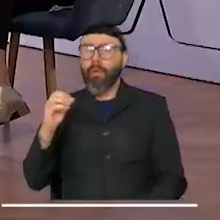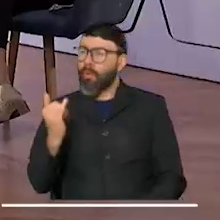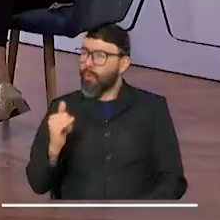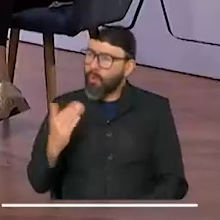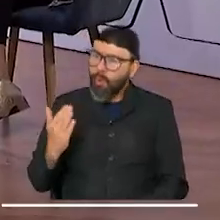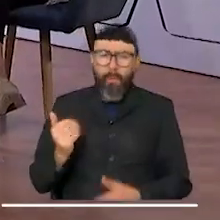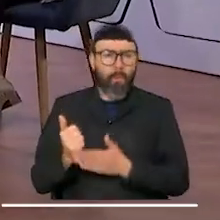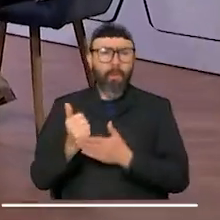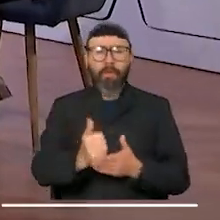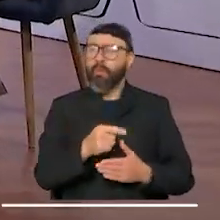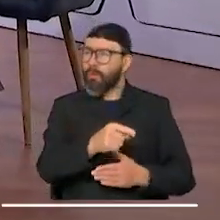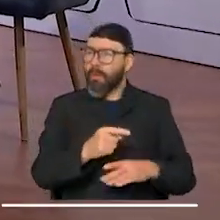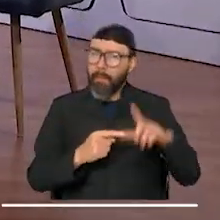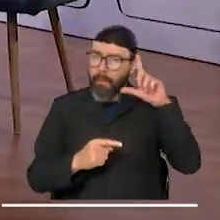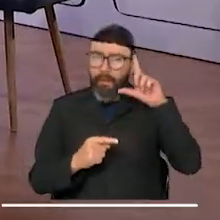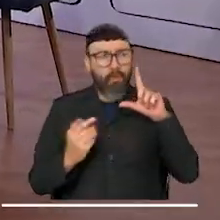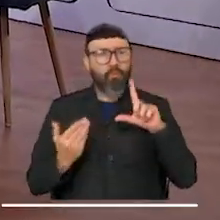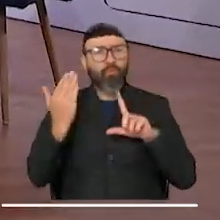vaginas